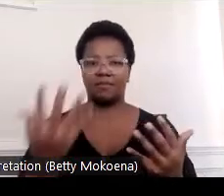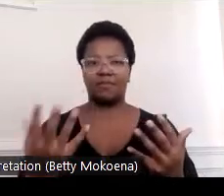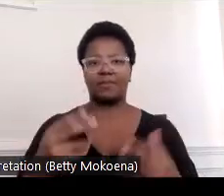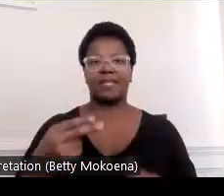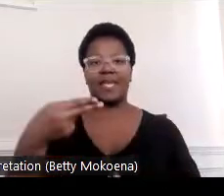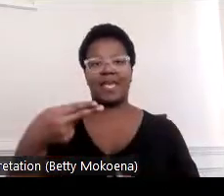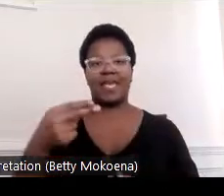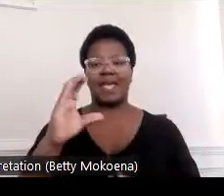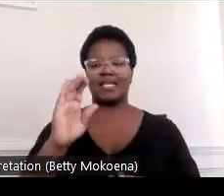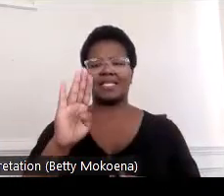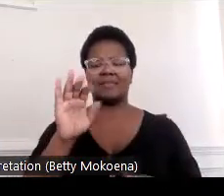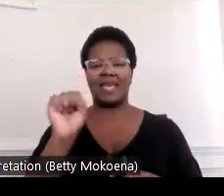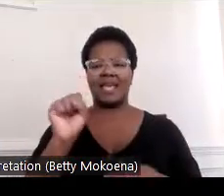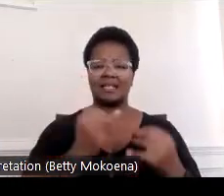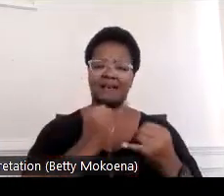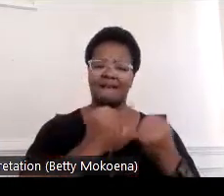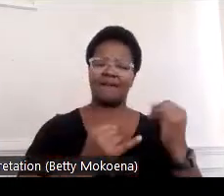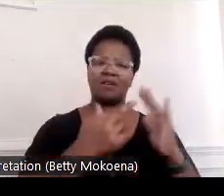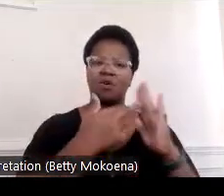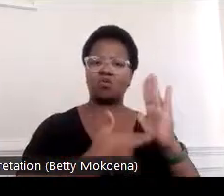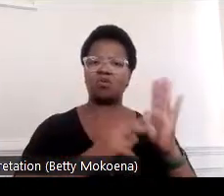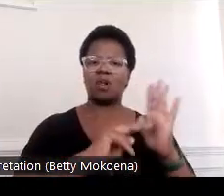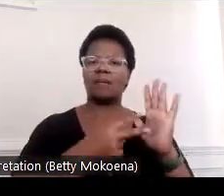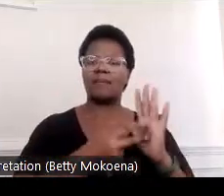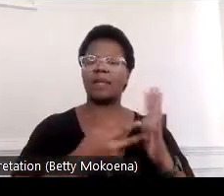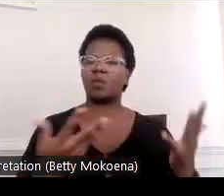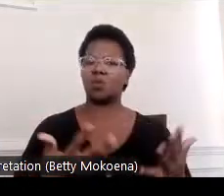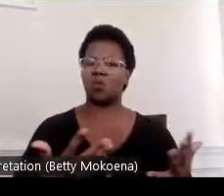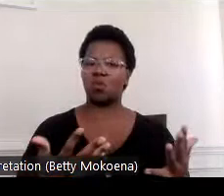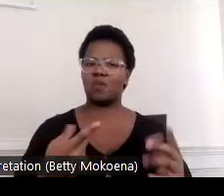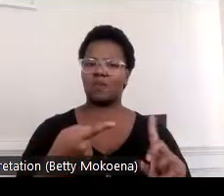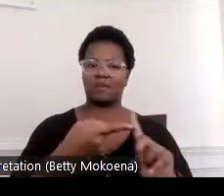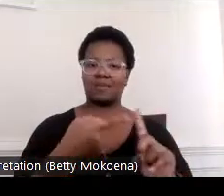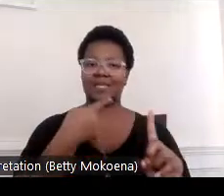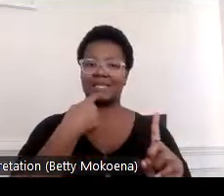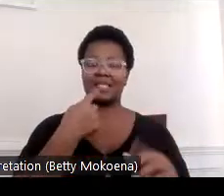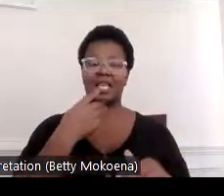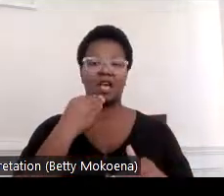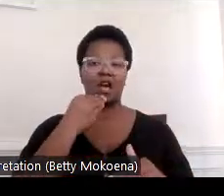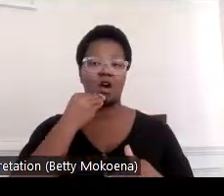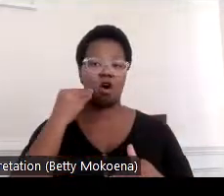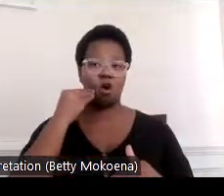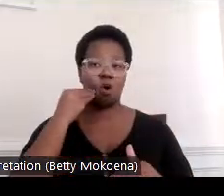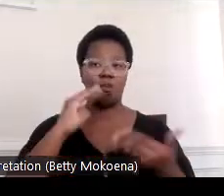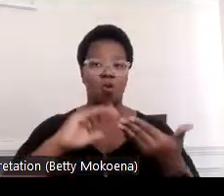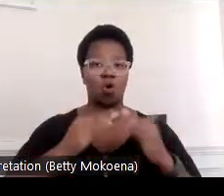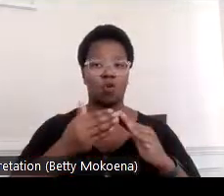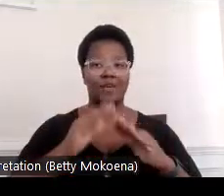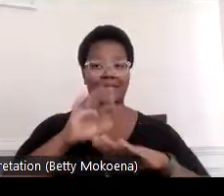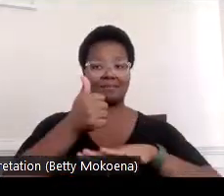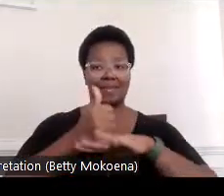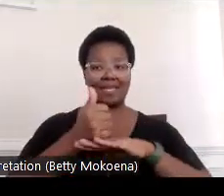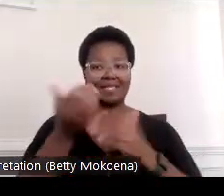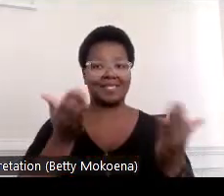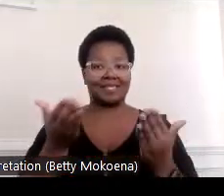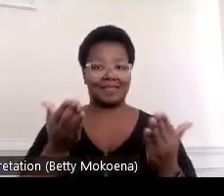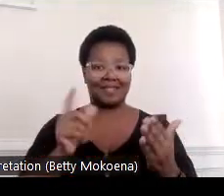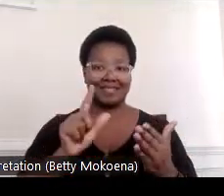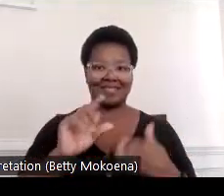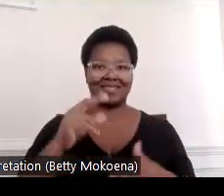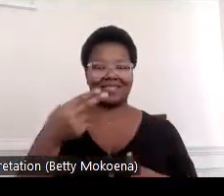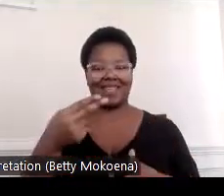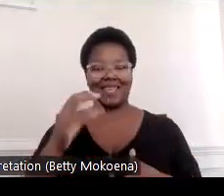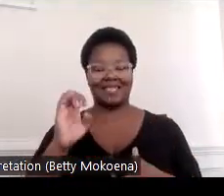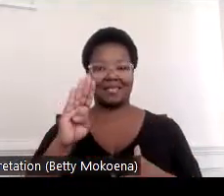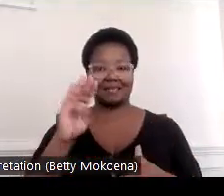para poder entender que es la regla final hsbs y eso el acrónimo es su ubicación